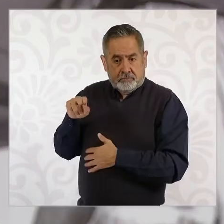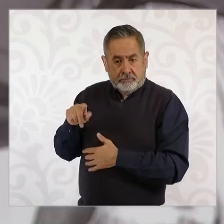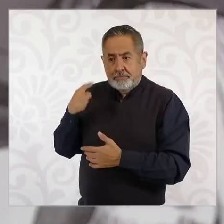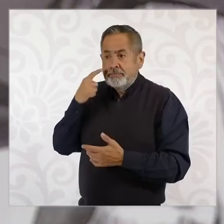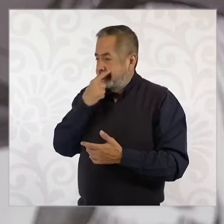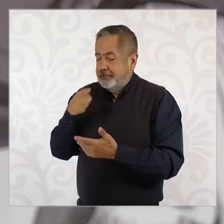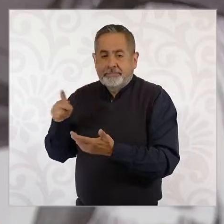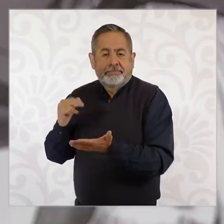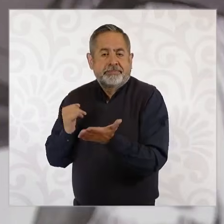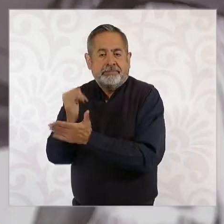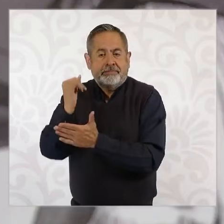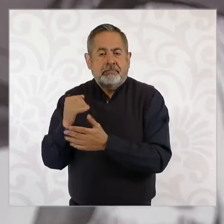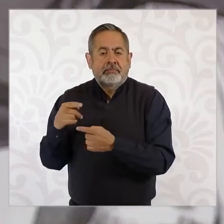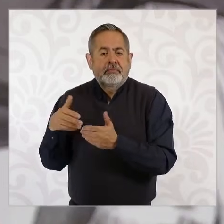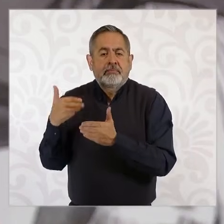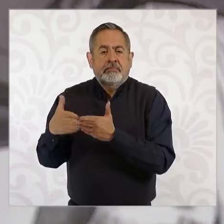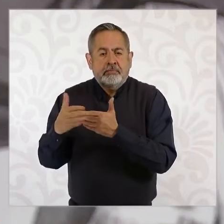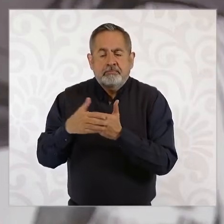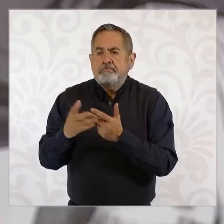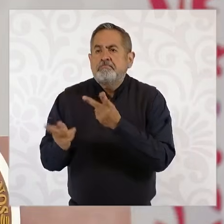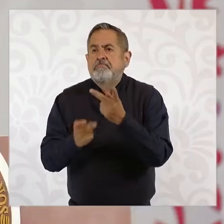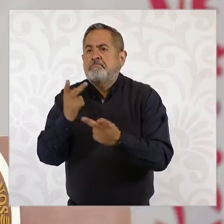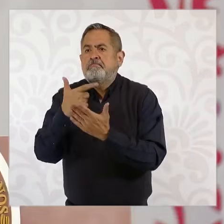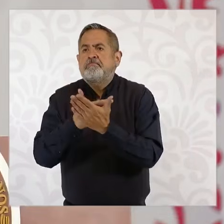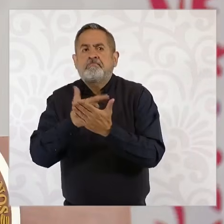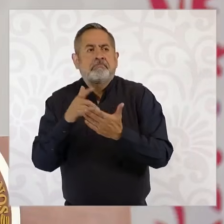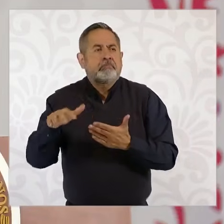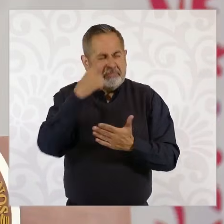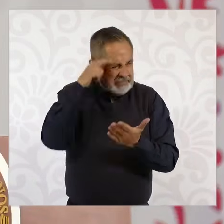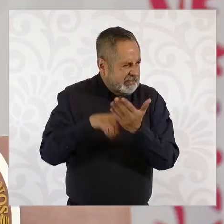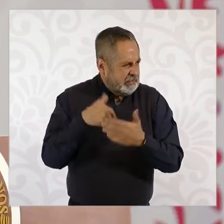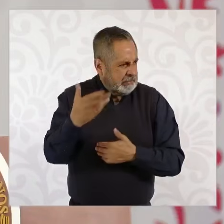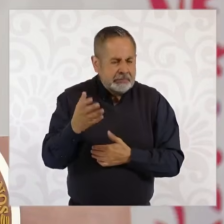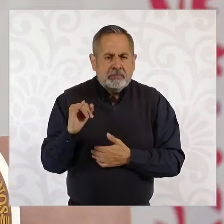va a hacer sus encuestas, creo que en junio, ¿no?